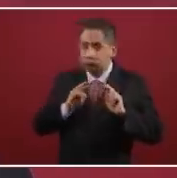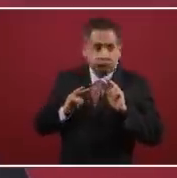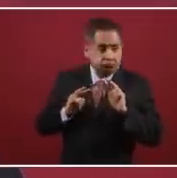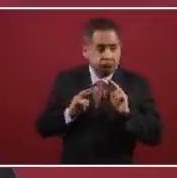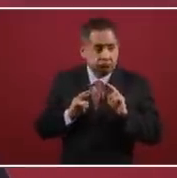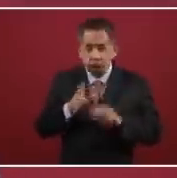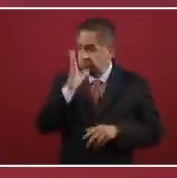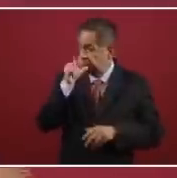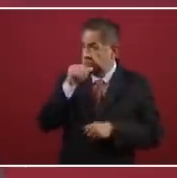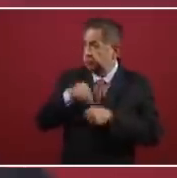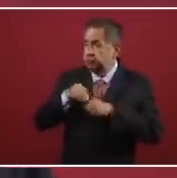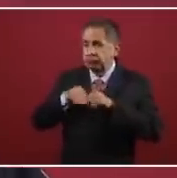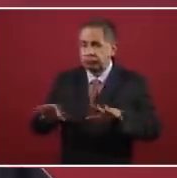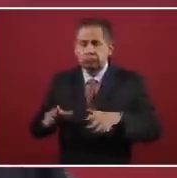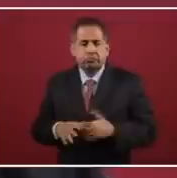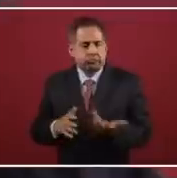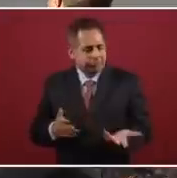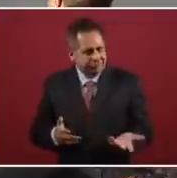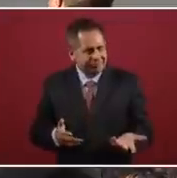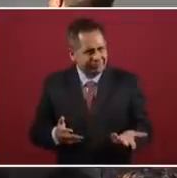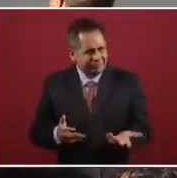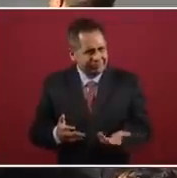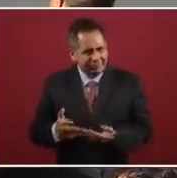Porque la consigna era